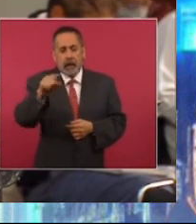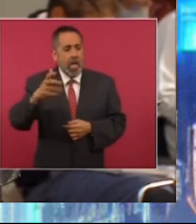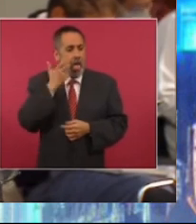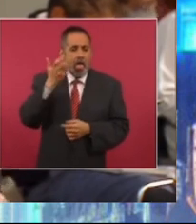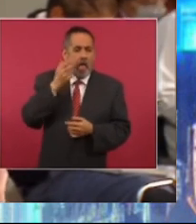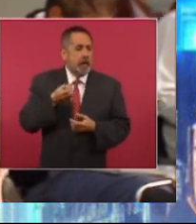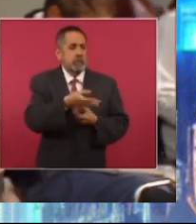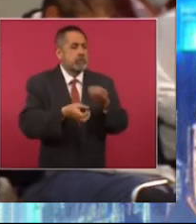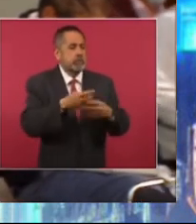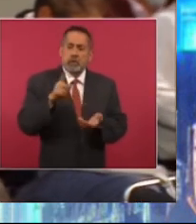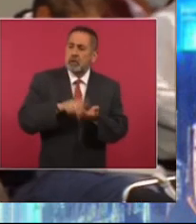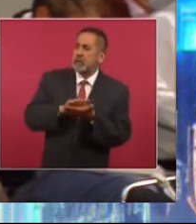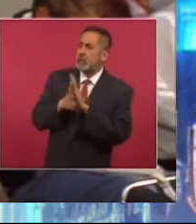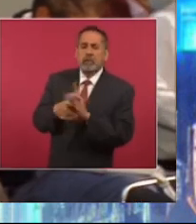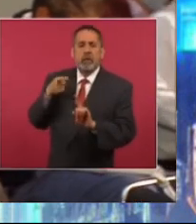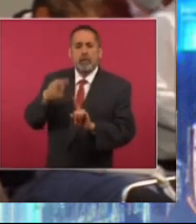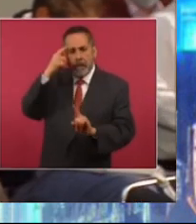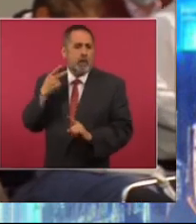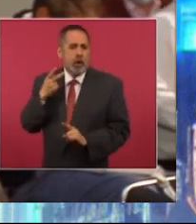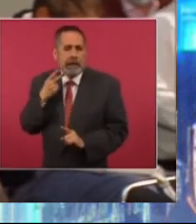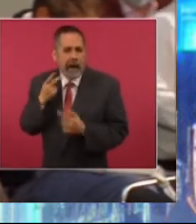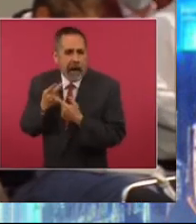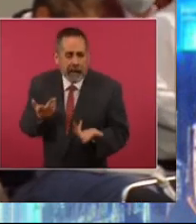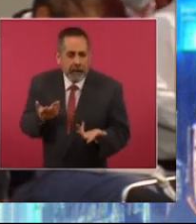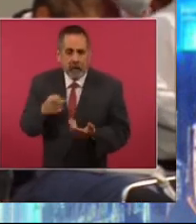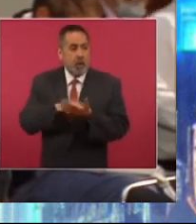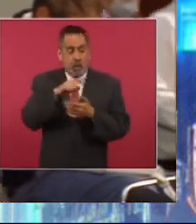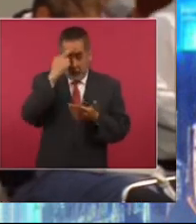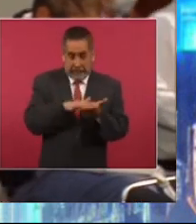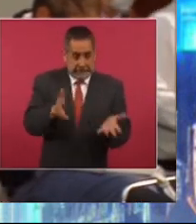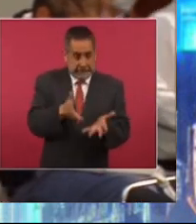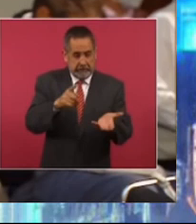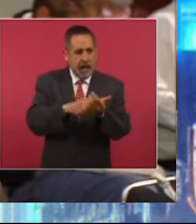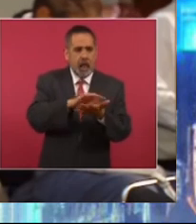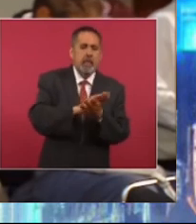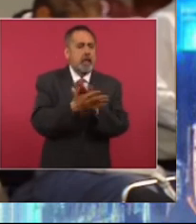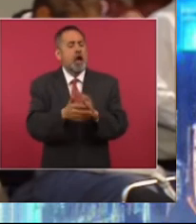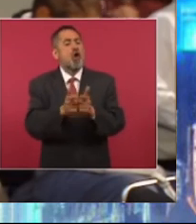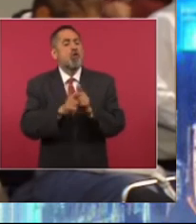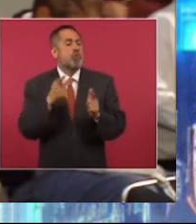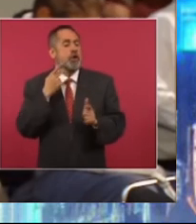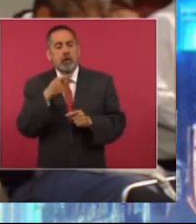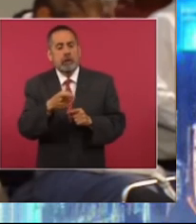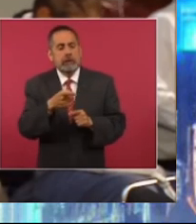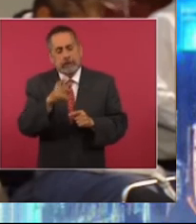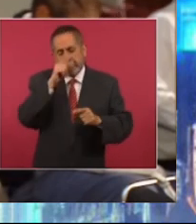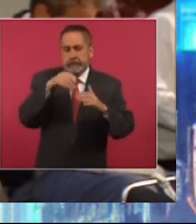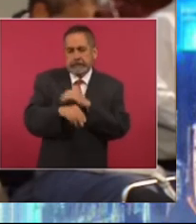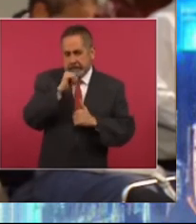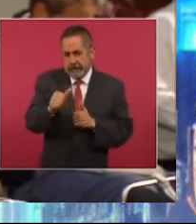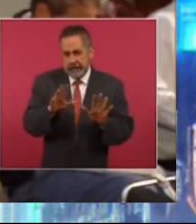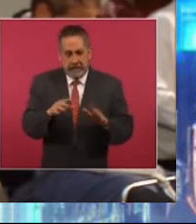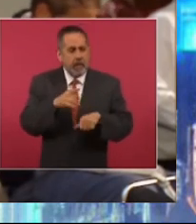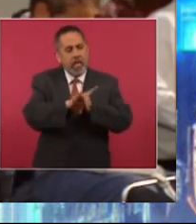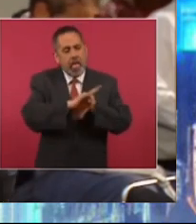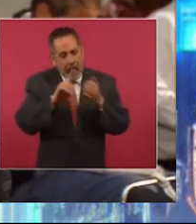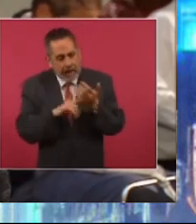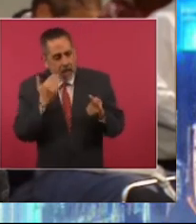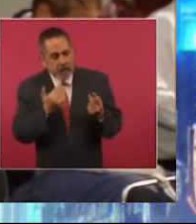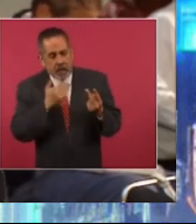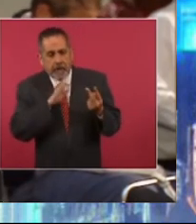Peña Nieto? No los va a meter a la cárcel, no los va a investigar. Y la respuesta siempre es la misma,